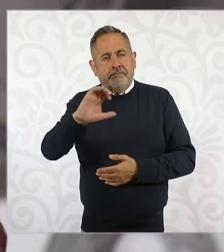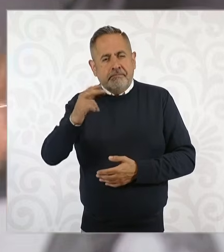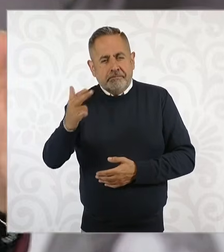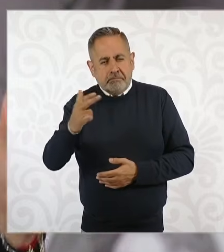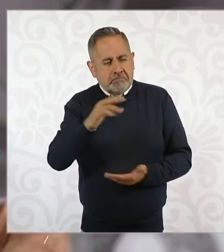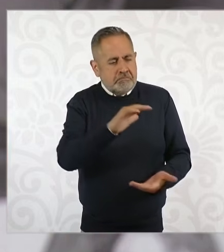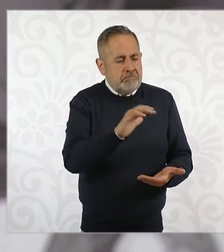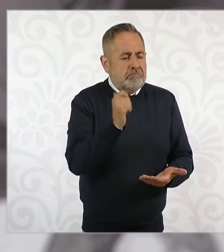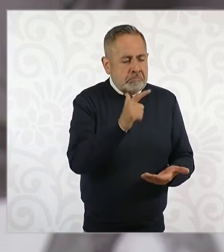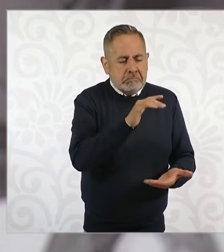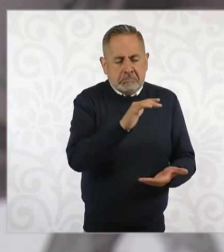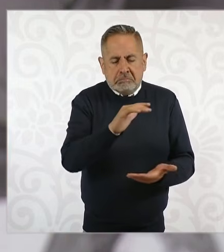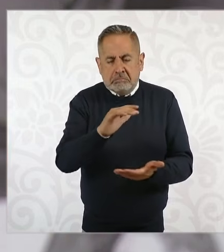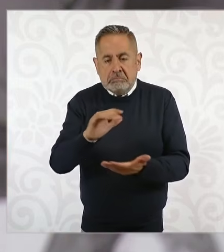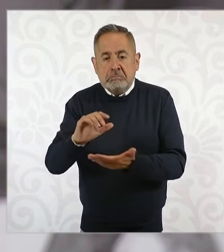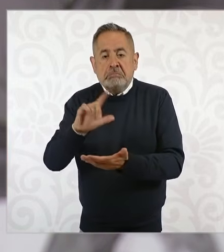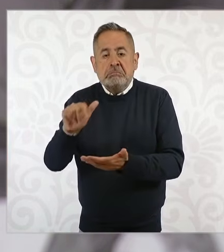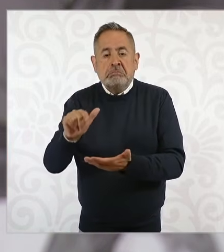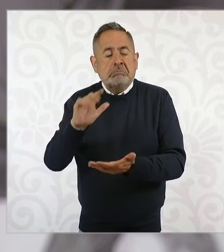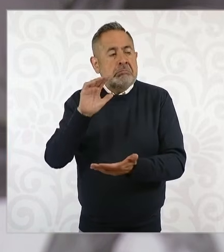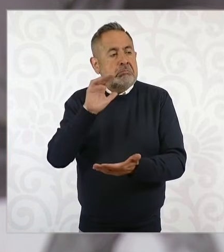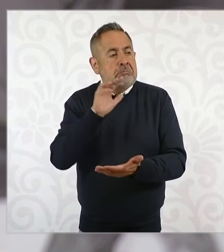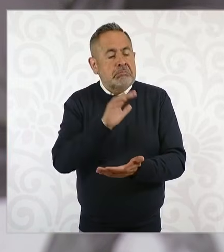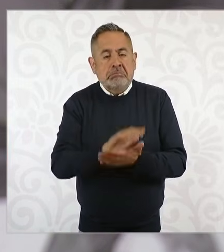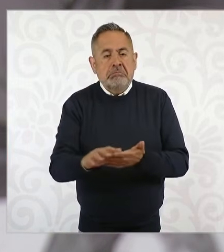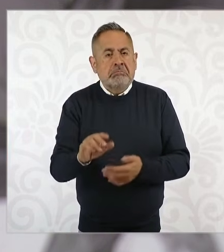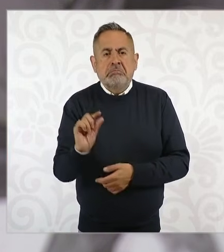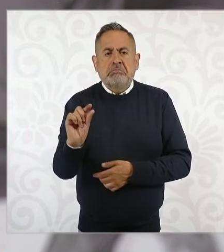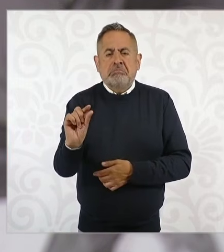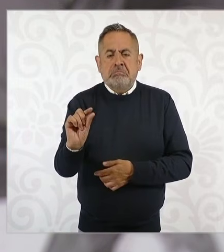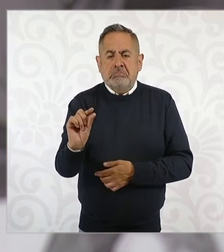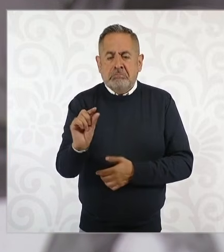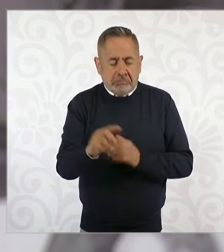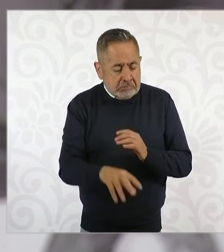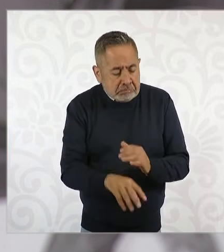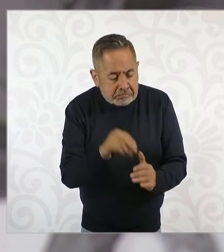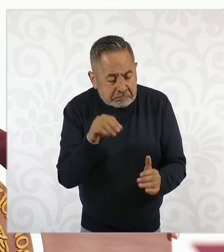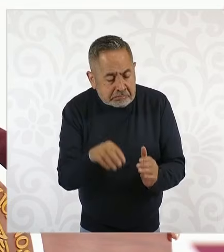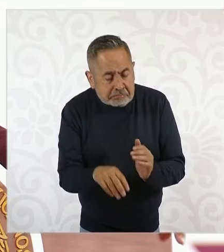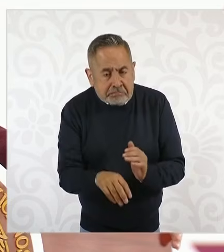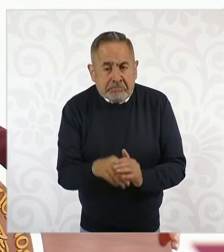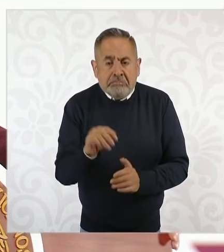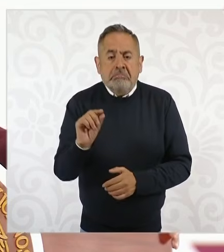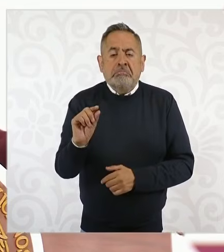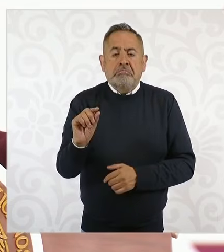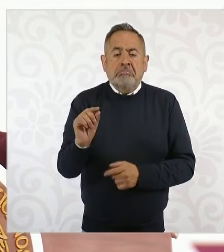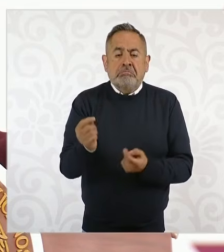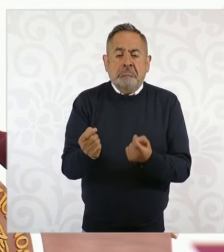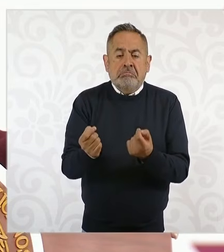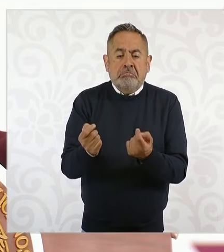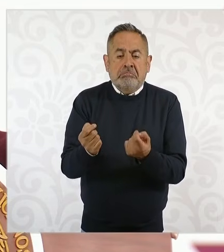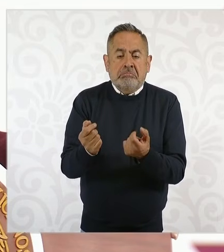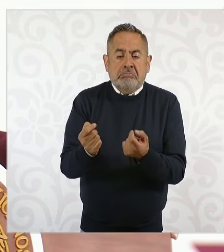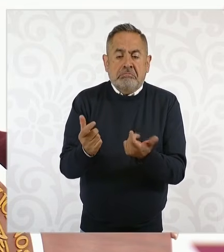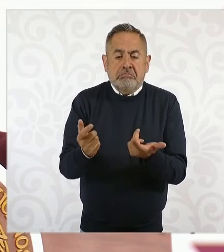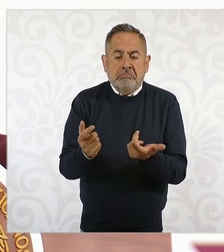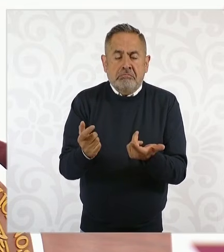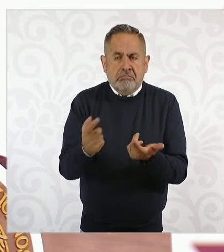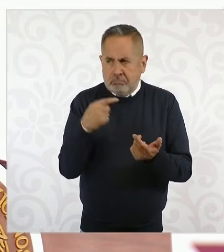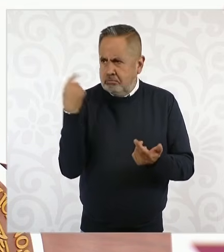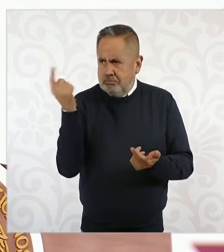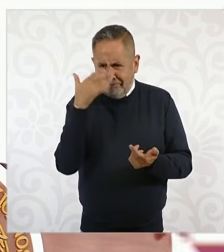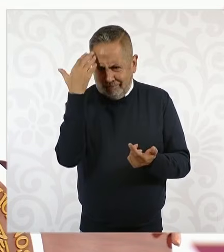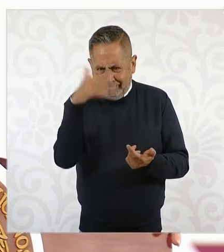y después prácticamente está produciendo ya muy poco Cantarell. No es porque no se sepa explotarlo,